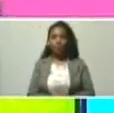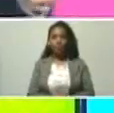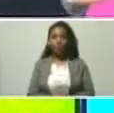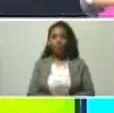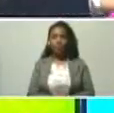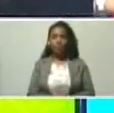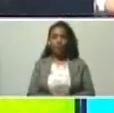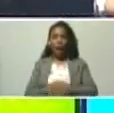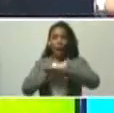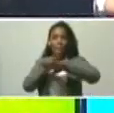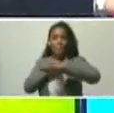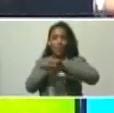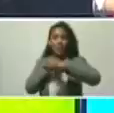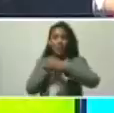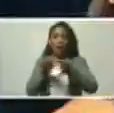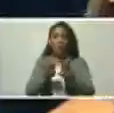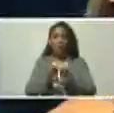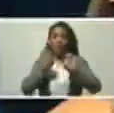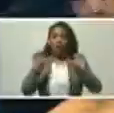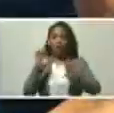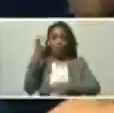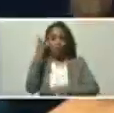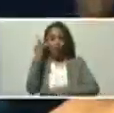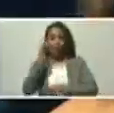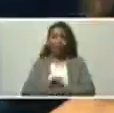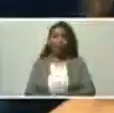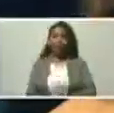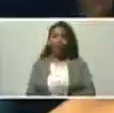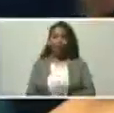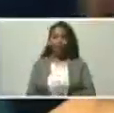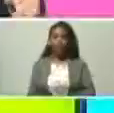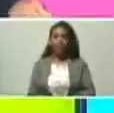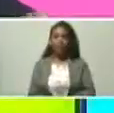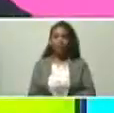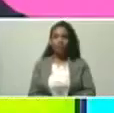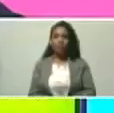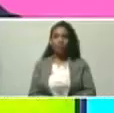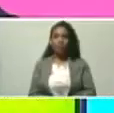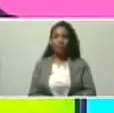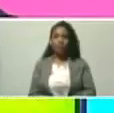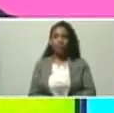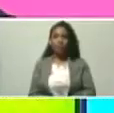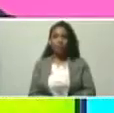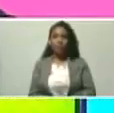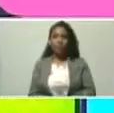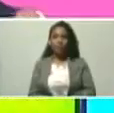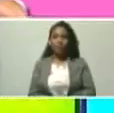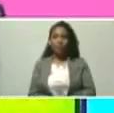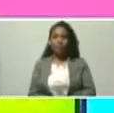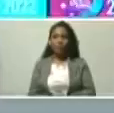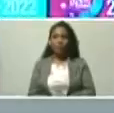a la ministra Yelitza Santaella, a la